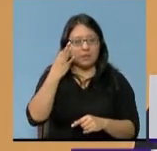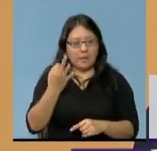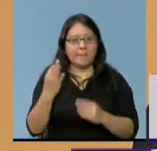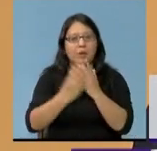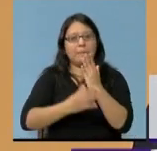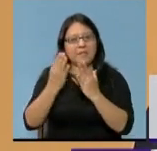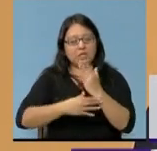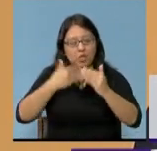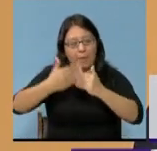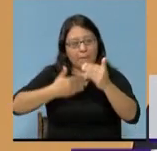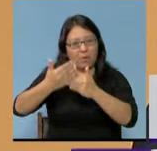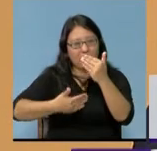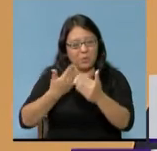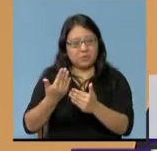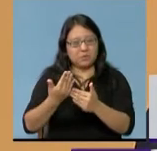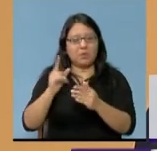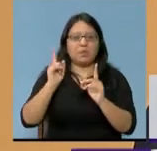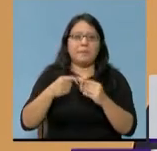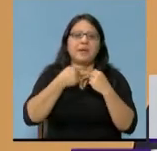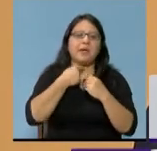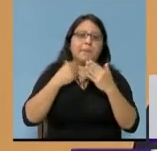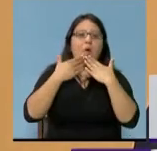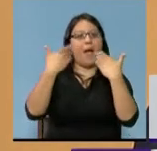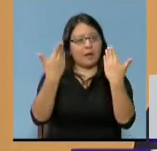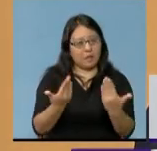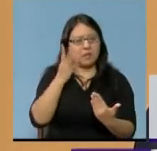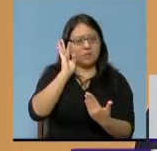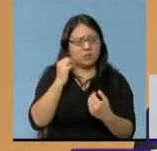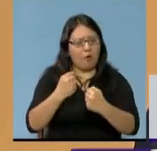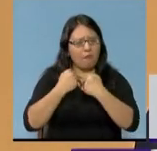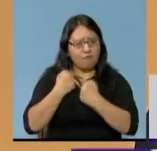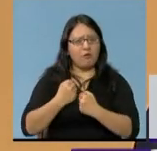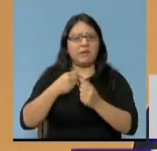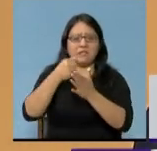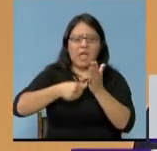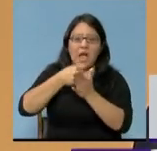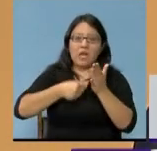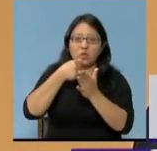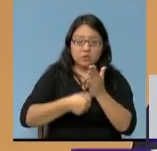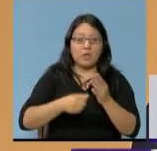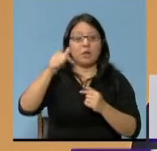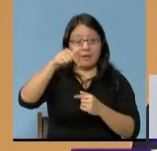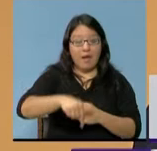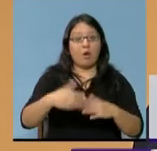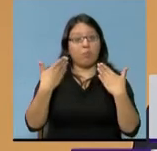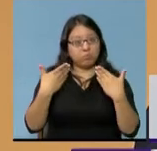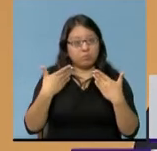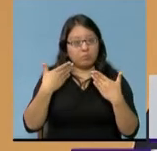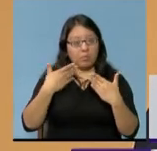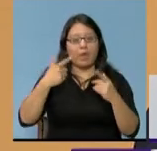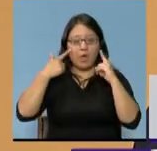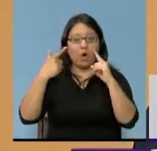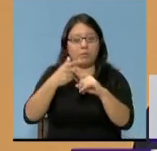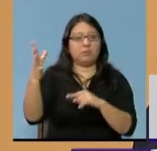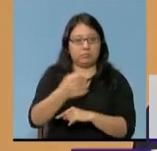creo que nuestro agradecimiento porque hicieron también fuertes gestiones para que esto podamos tenerlo hoy y aparte a partir